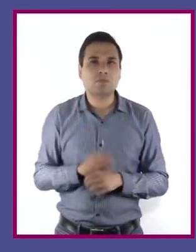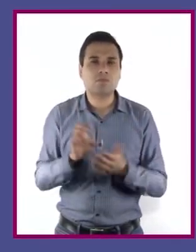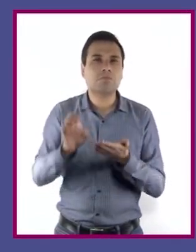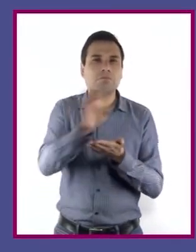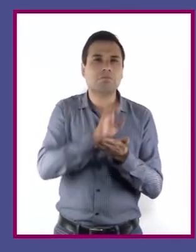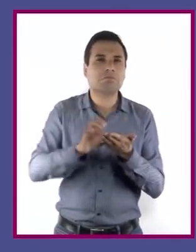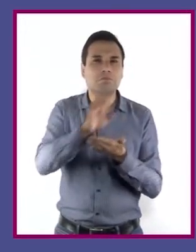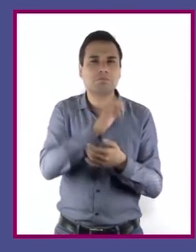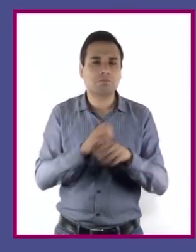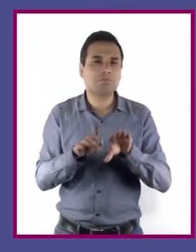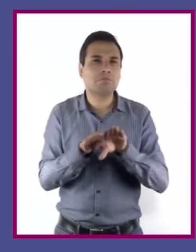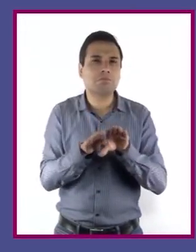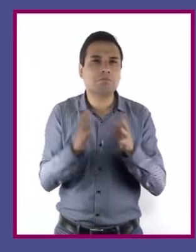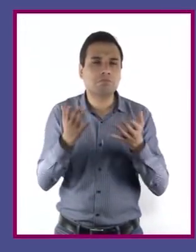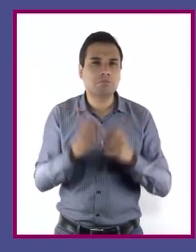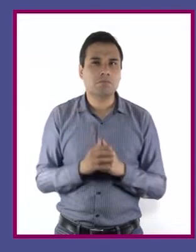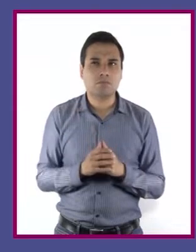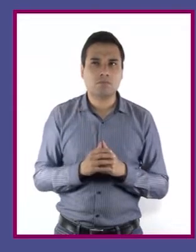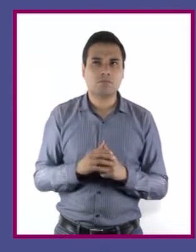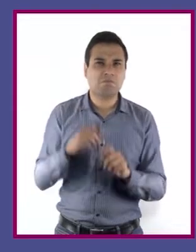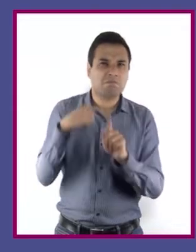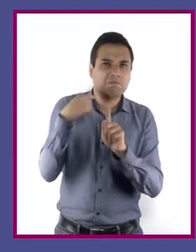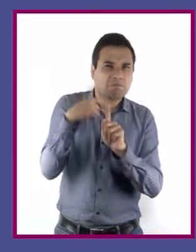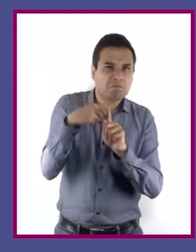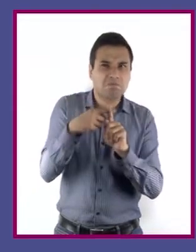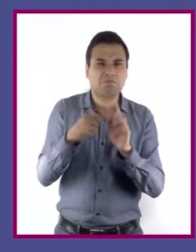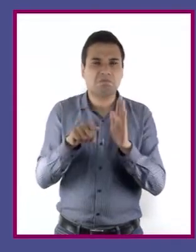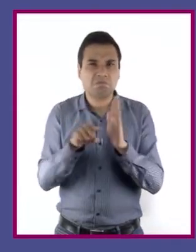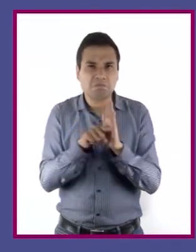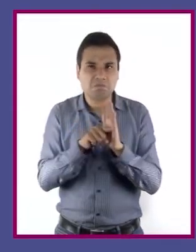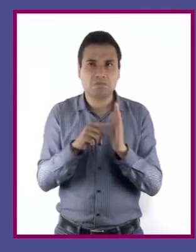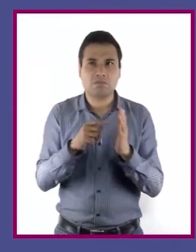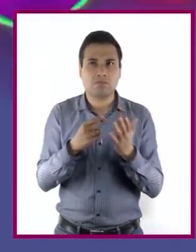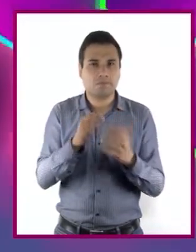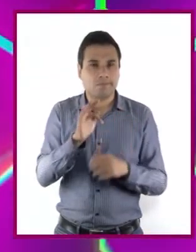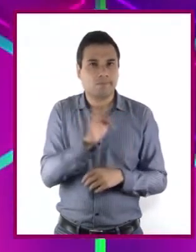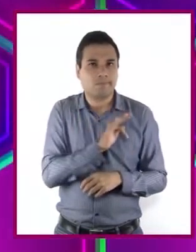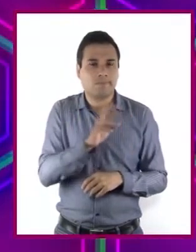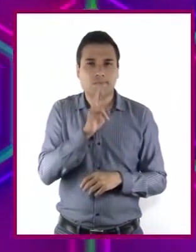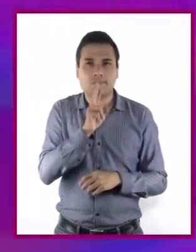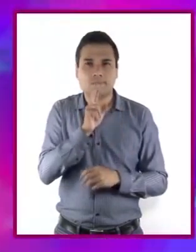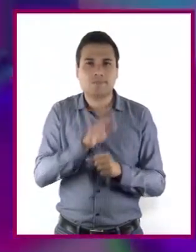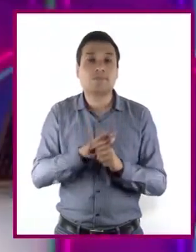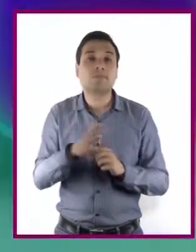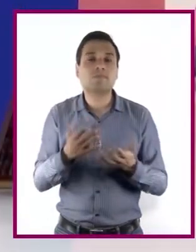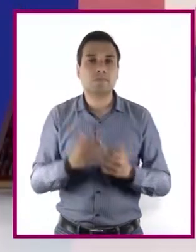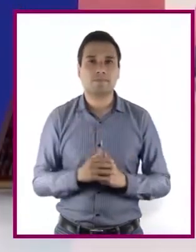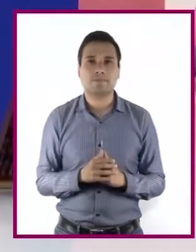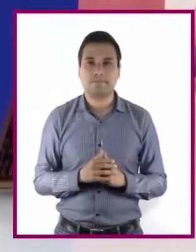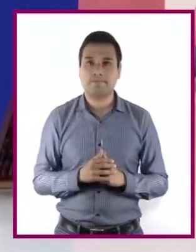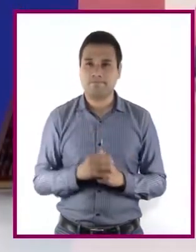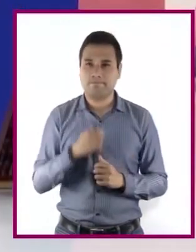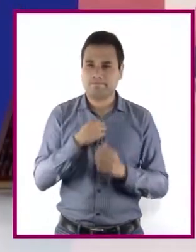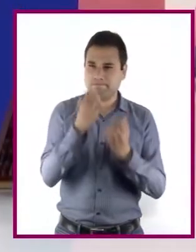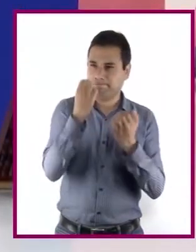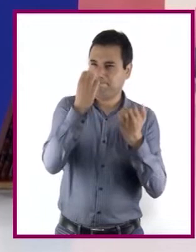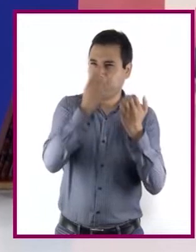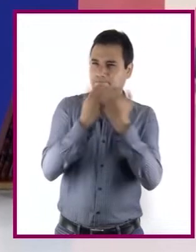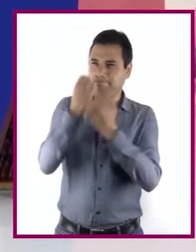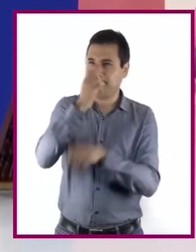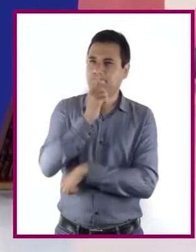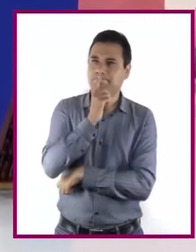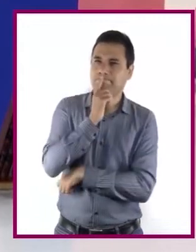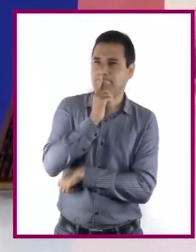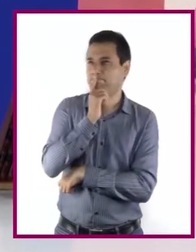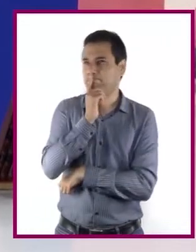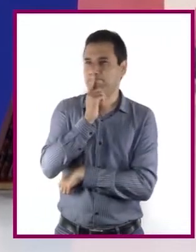Y lo más importante, lo bueno de la obra, lo malo y lo que tiene potencial. Un crítico siempre realza aspectos de la